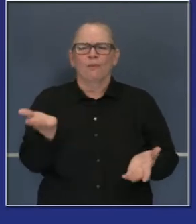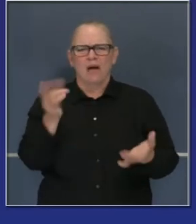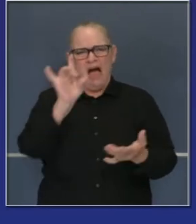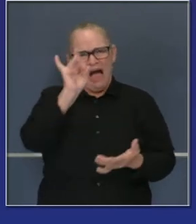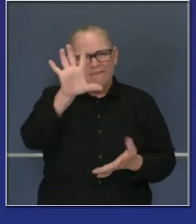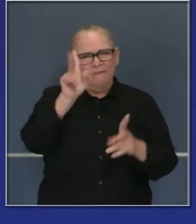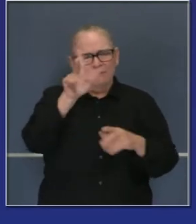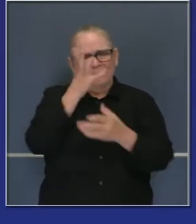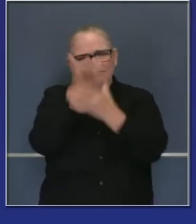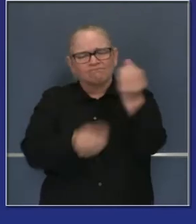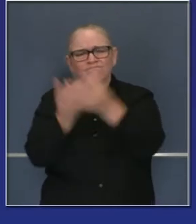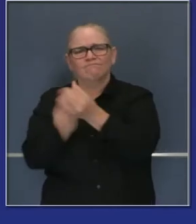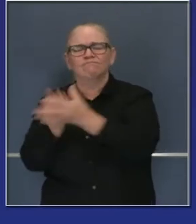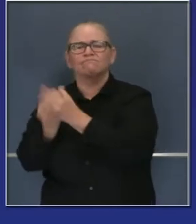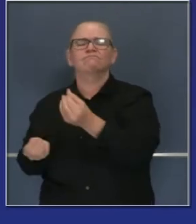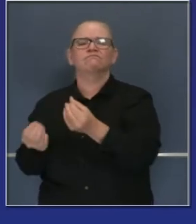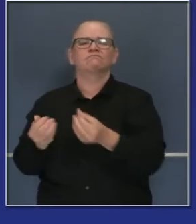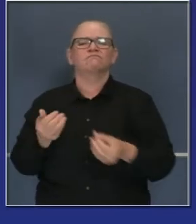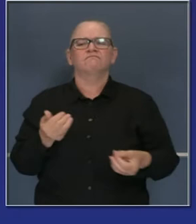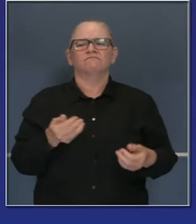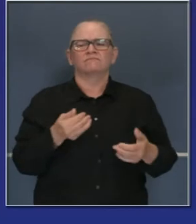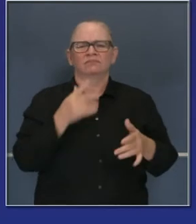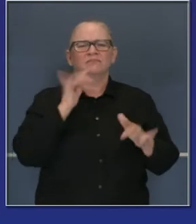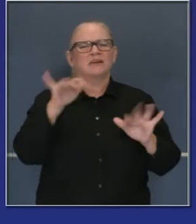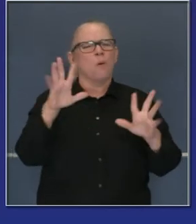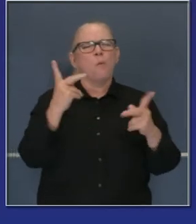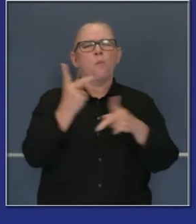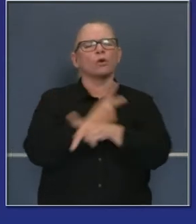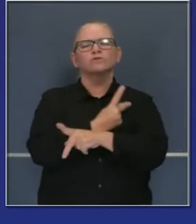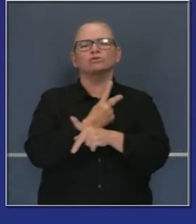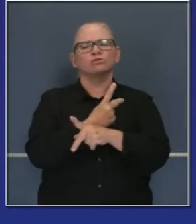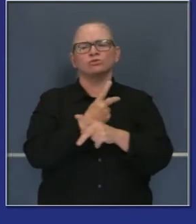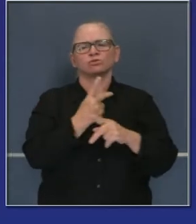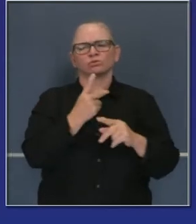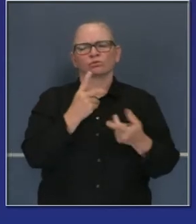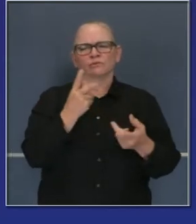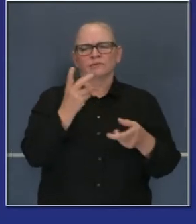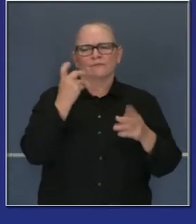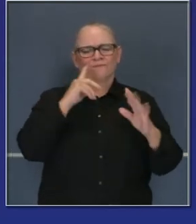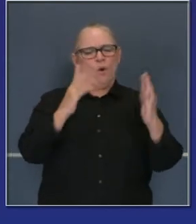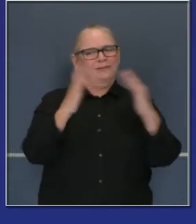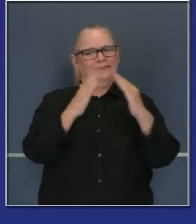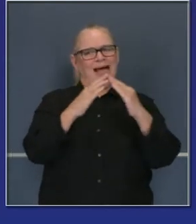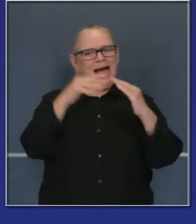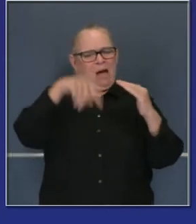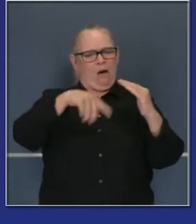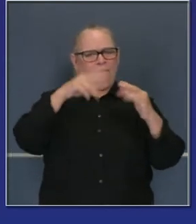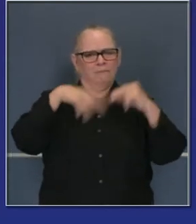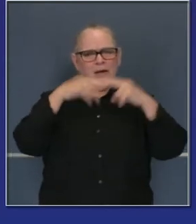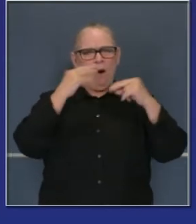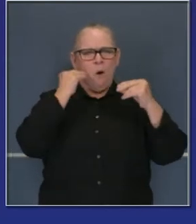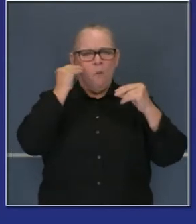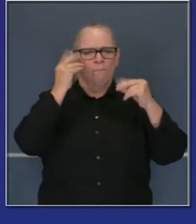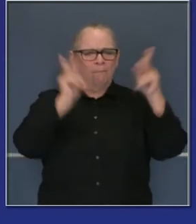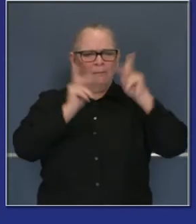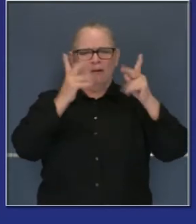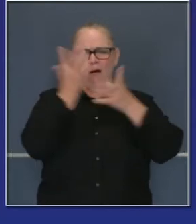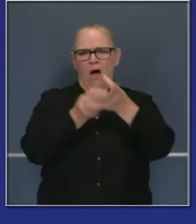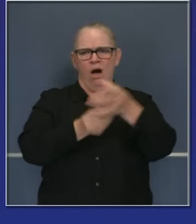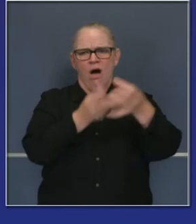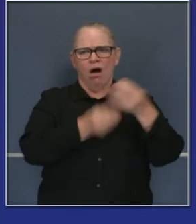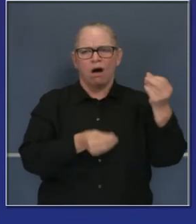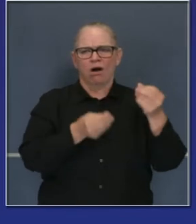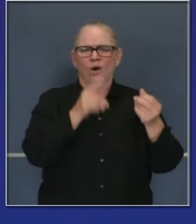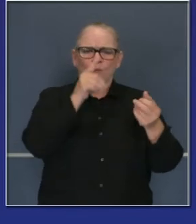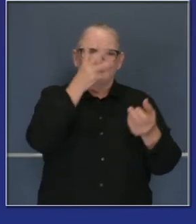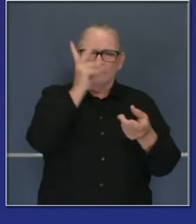fueron perdidas perdón fueron pedí pérdidas y es un incendio que fue muy devastador desde el punto de vista de vidas perdidas